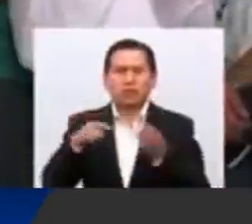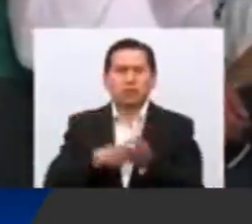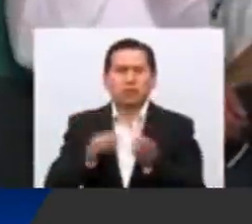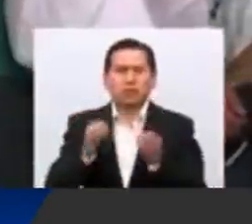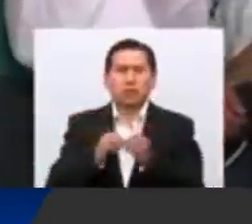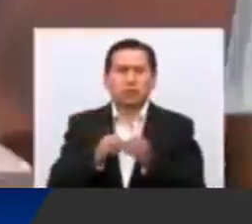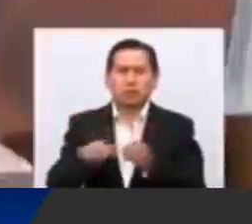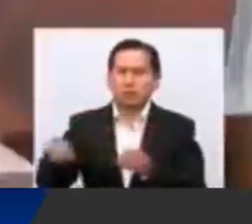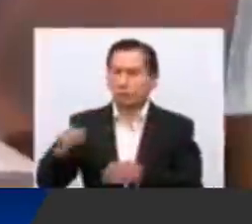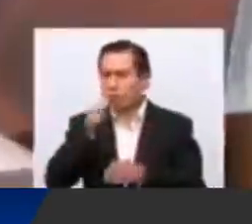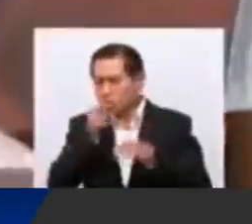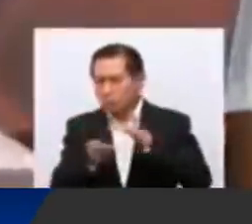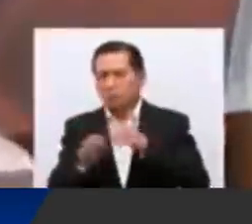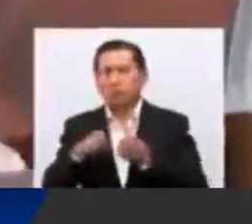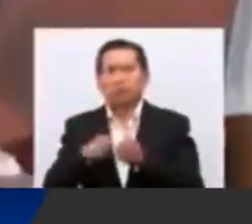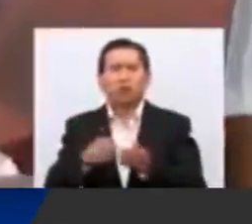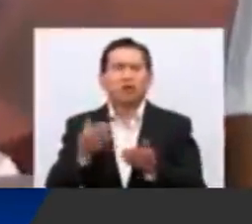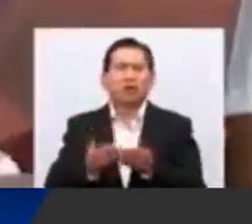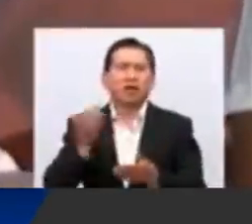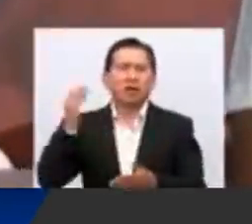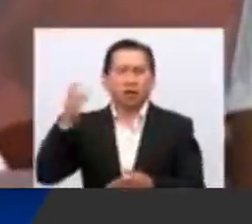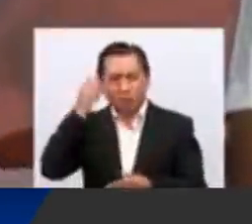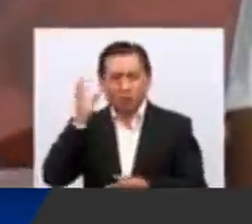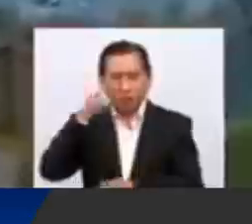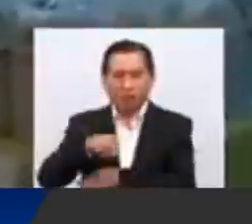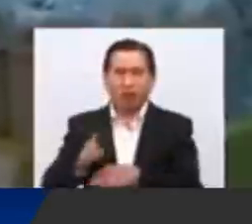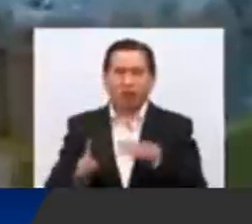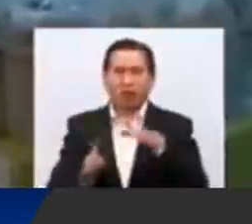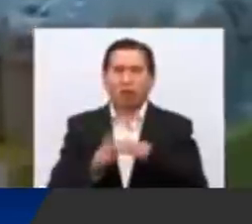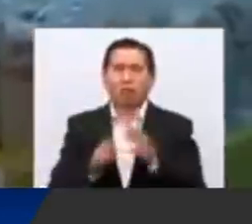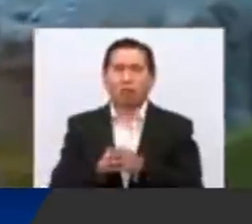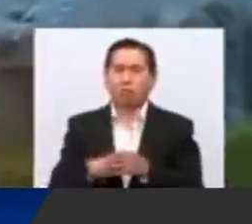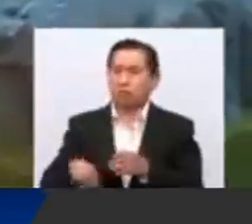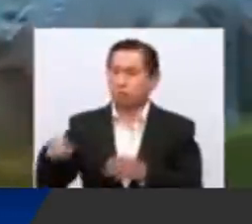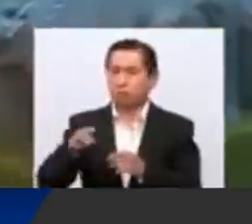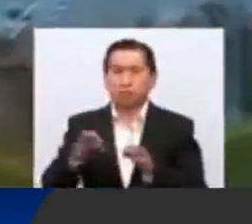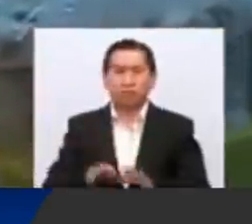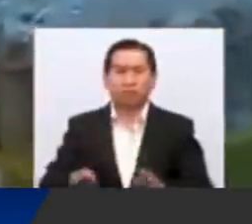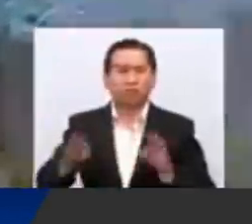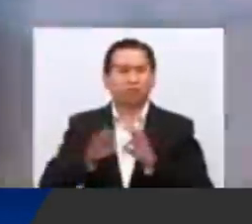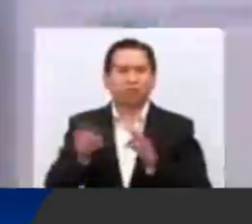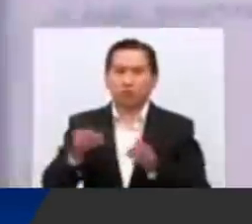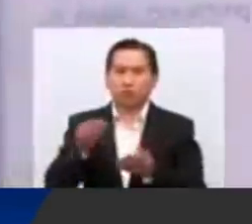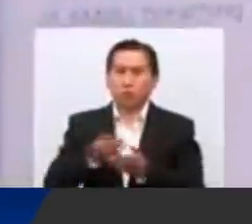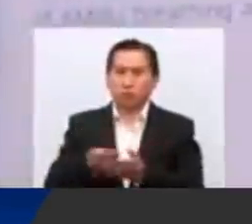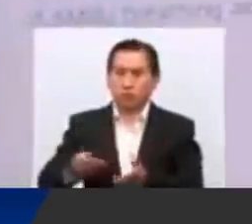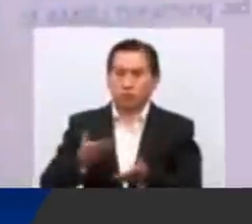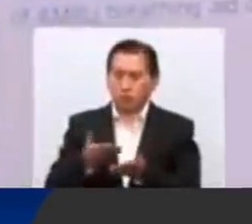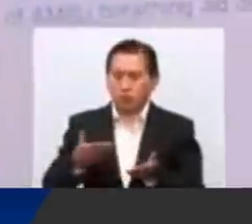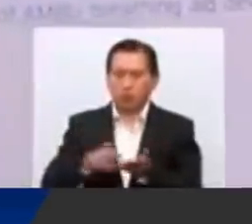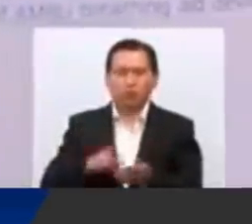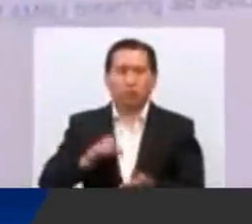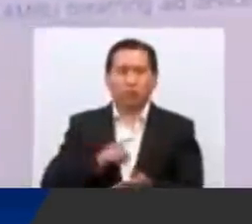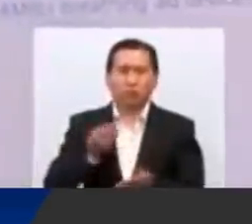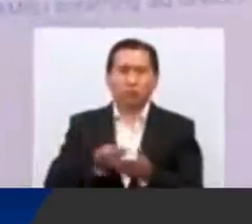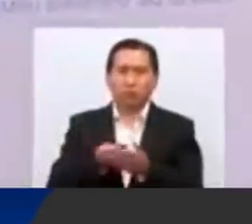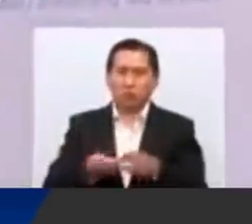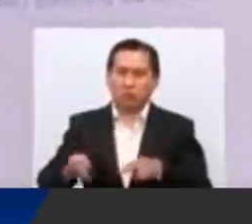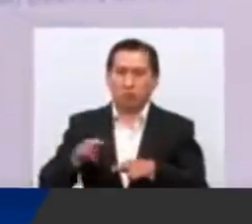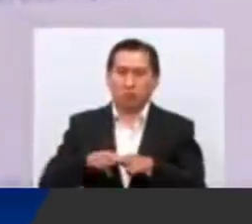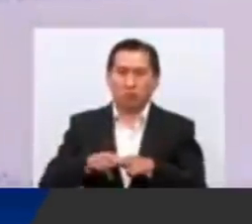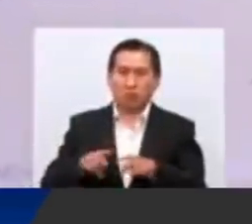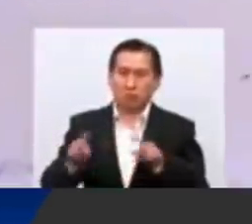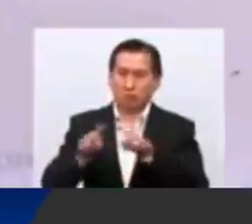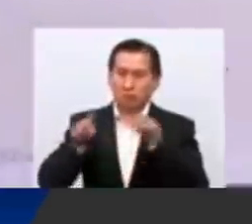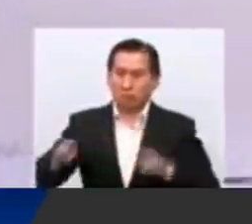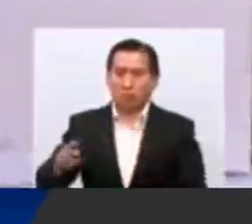investigación por actos de corrupción en el gobierno de facto, donde los más resaltantes son la compra de armas con sobreprecio y los